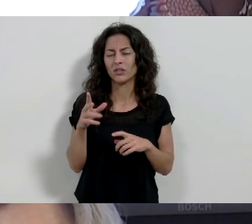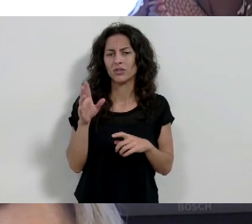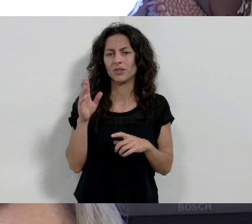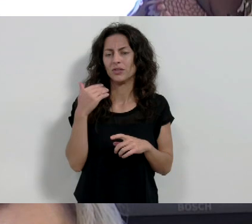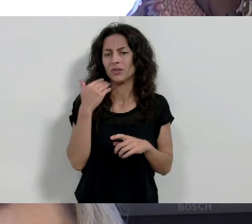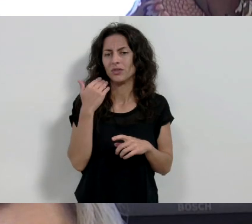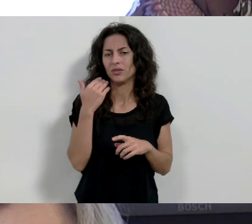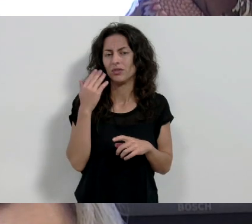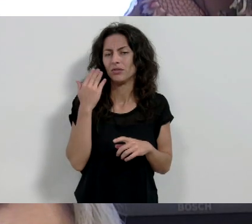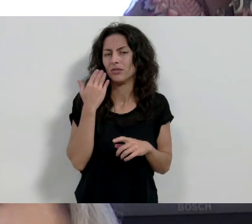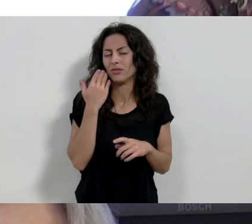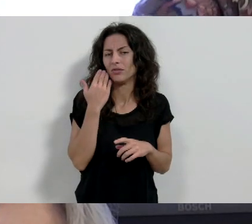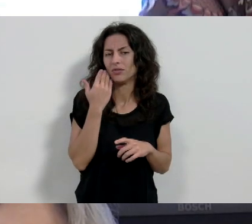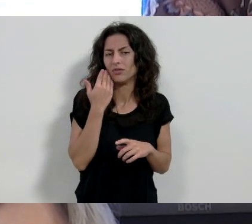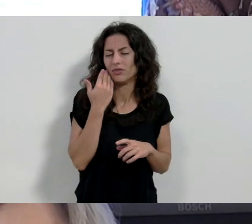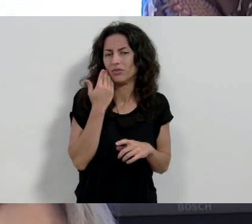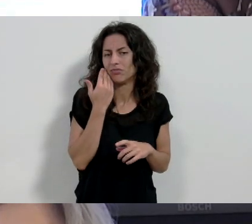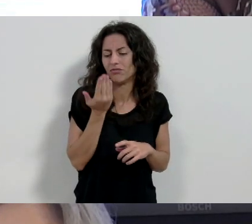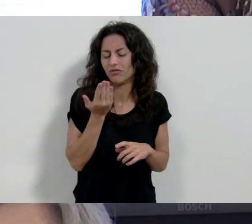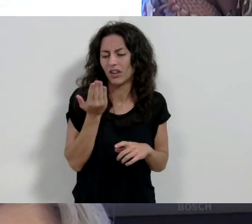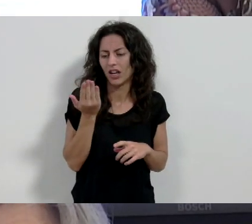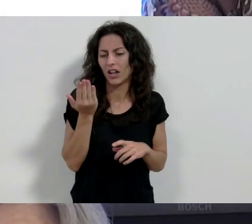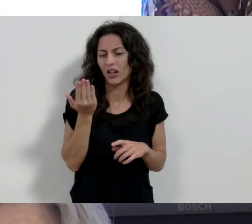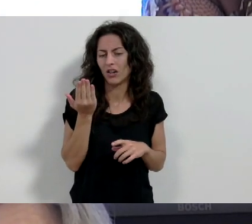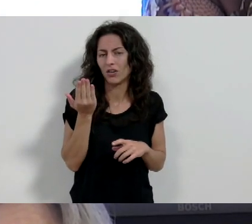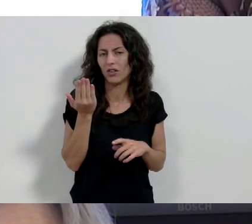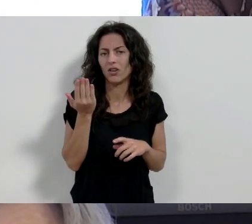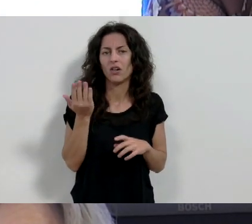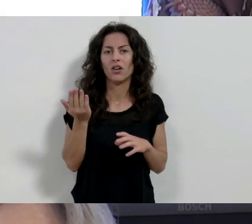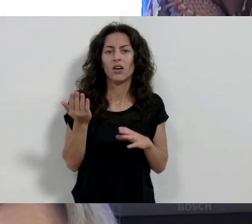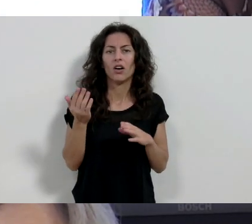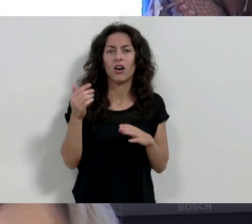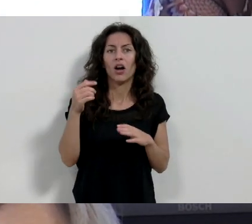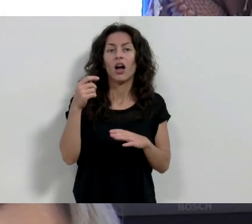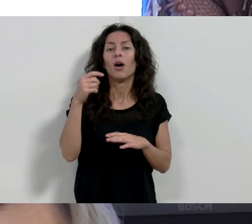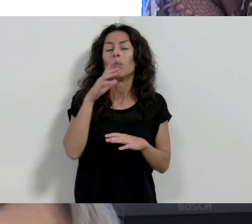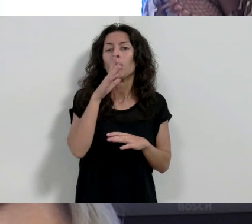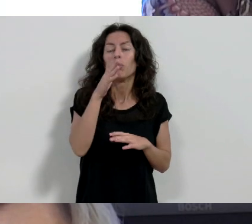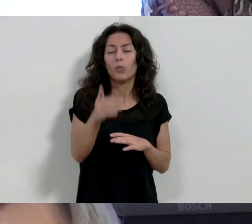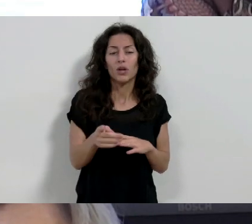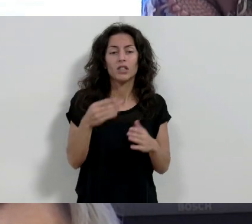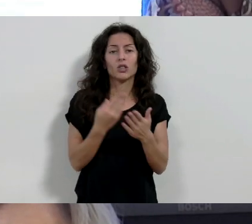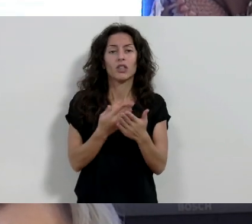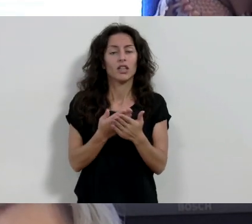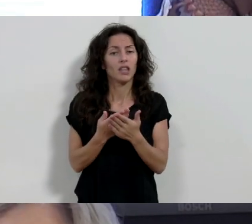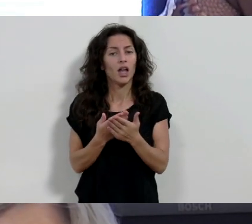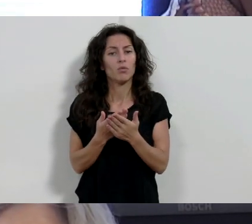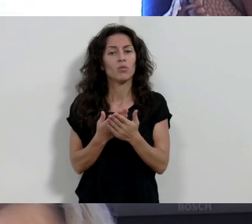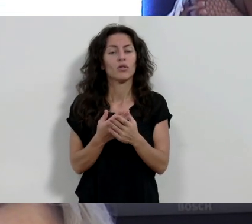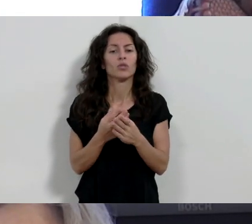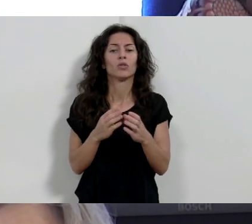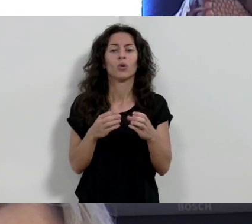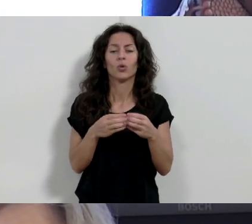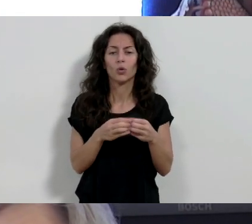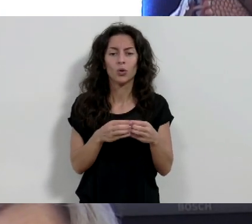práctica un plan especial, un plan de limpieza y mantenimiento de fachadas, vigilancia y sanción de conductas que elimine todas las pintadas